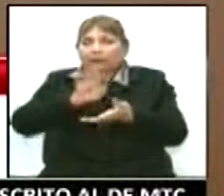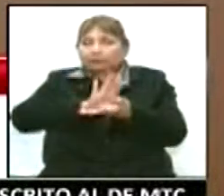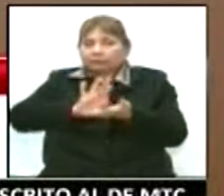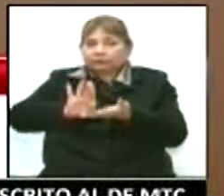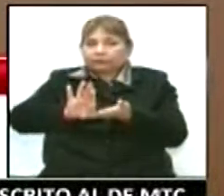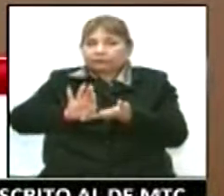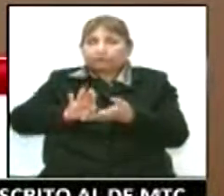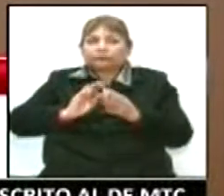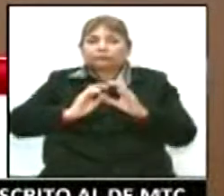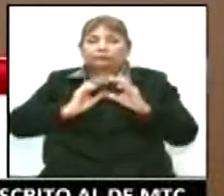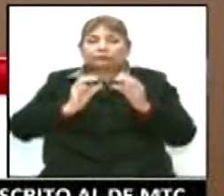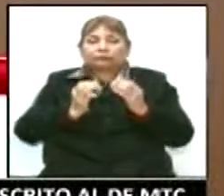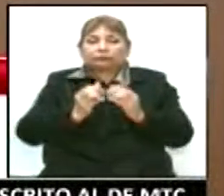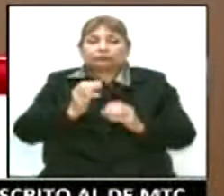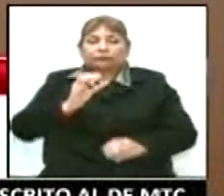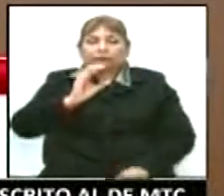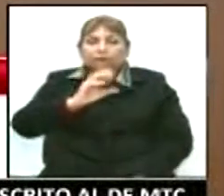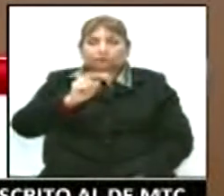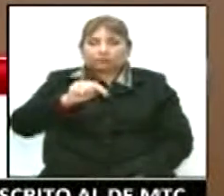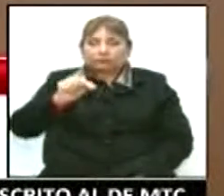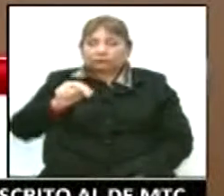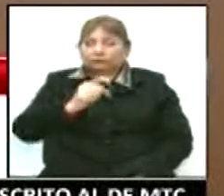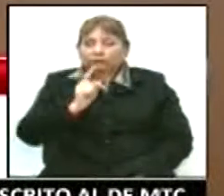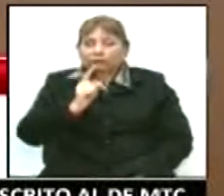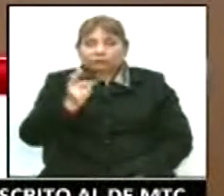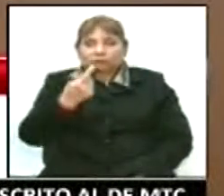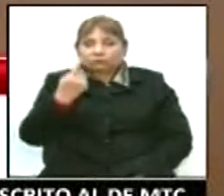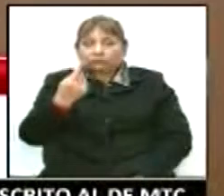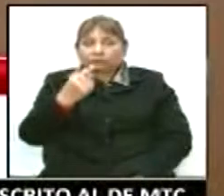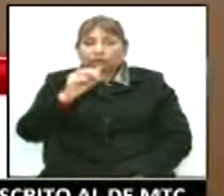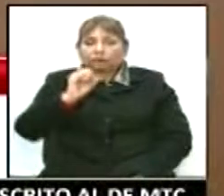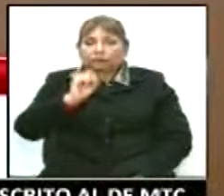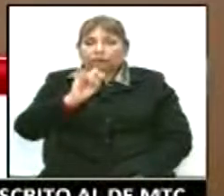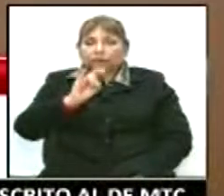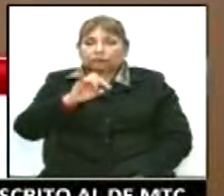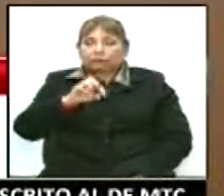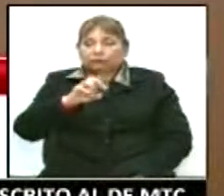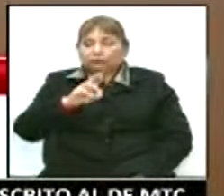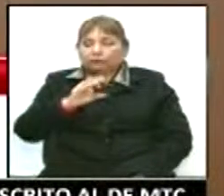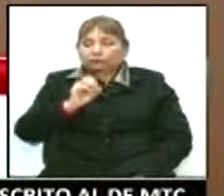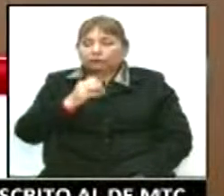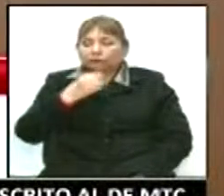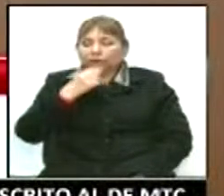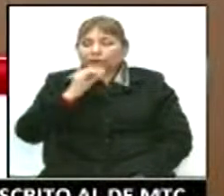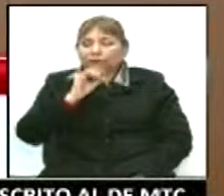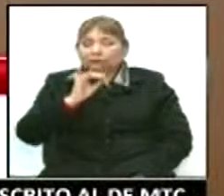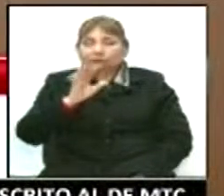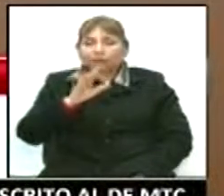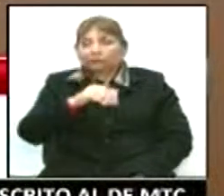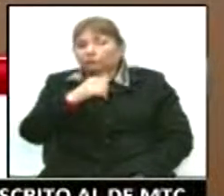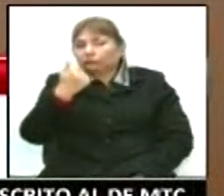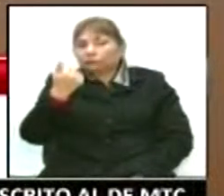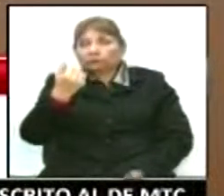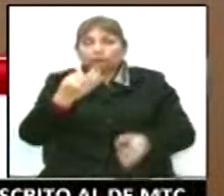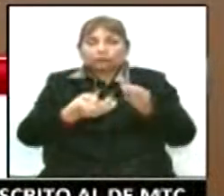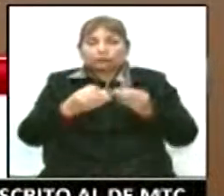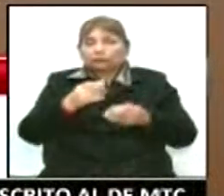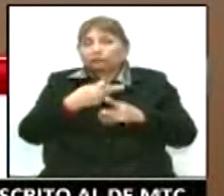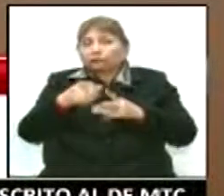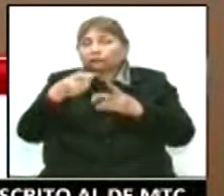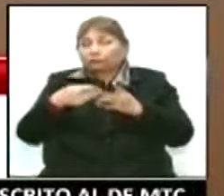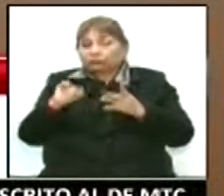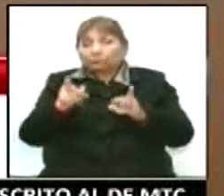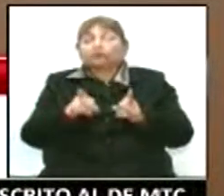por el Consejo Nacional de la Magistratura, no solamente los supremos, los jueces o fiscales supremos, sino los otros jueces de otras